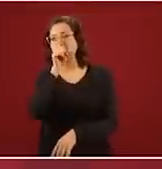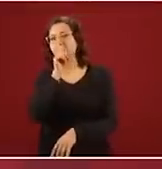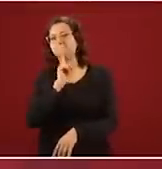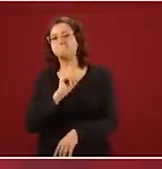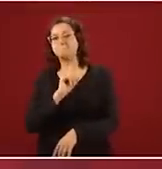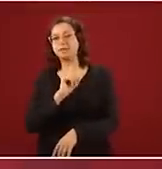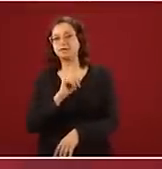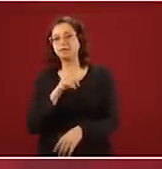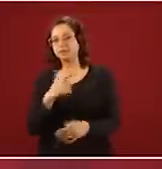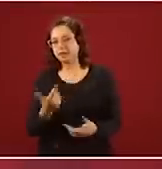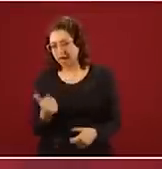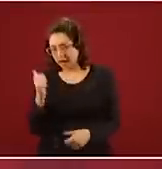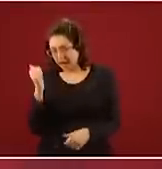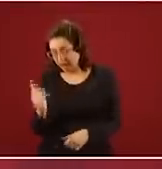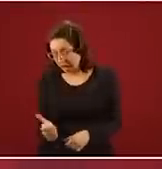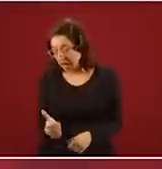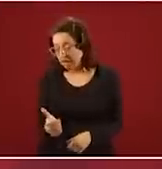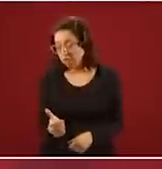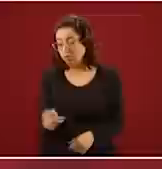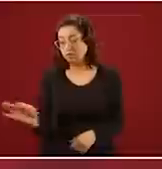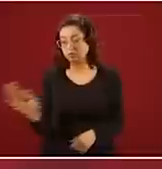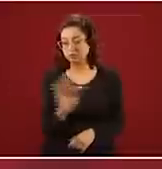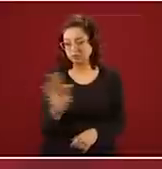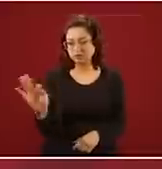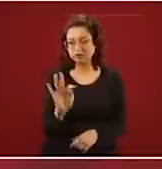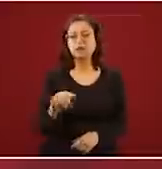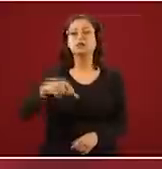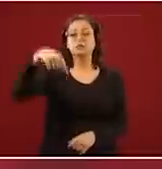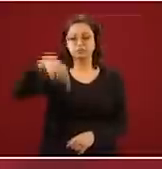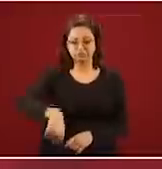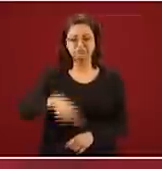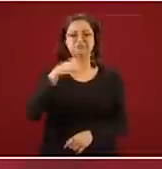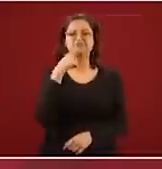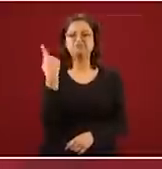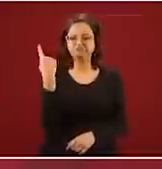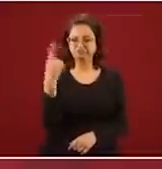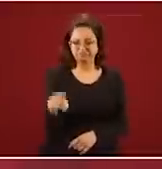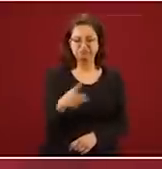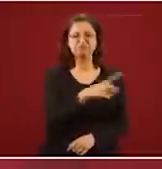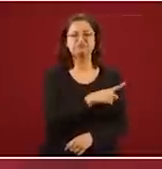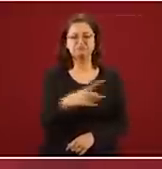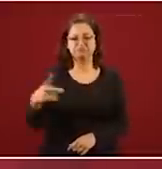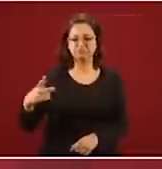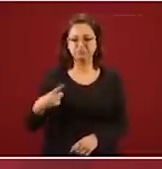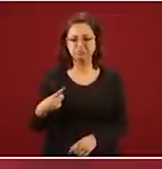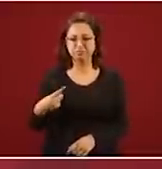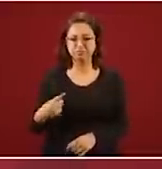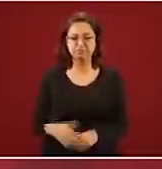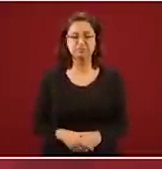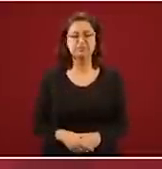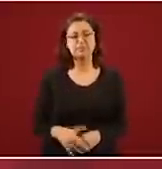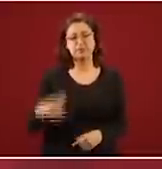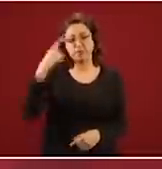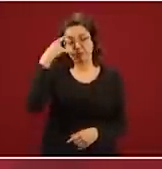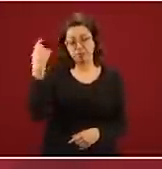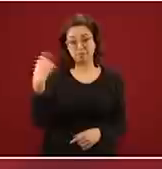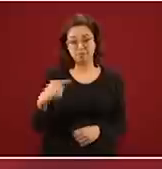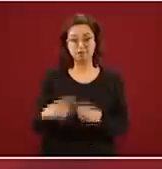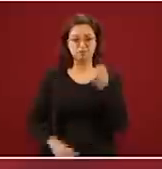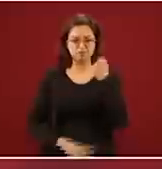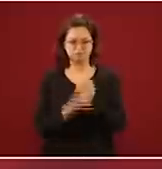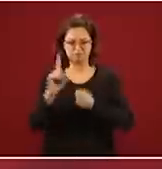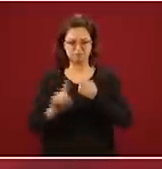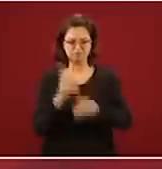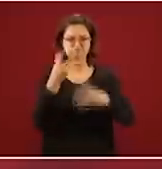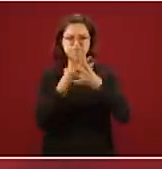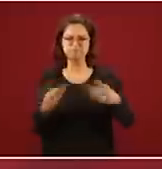aquí se tiene que denunciar para atender de